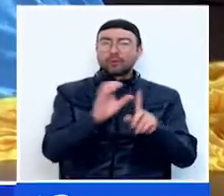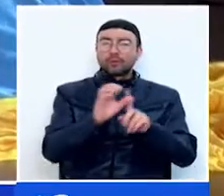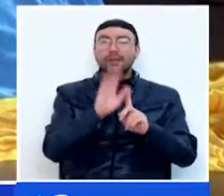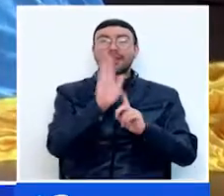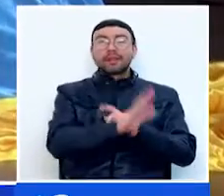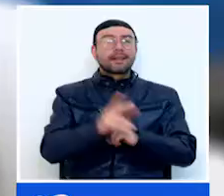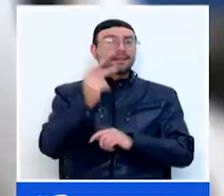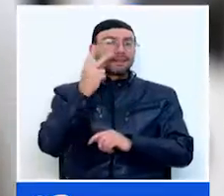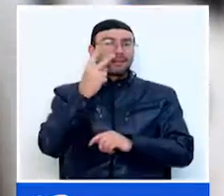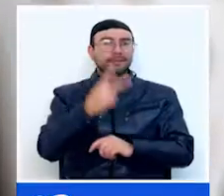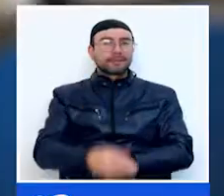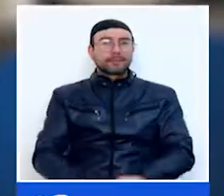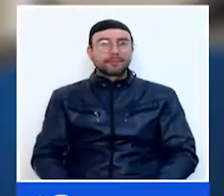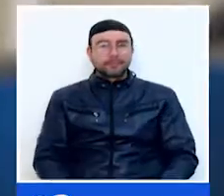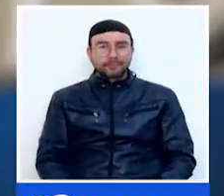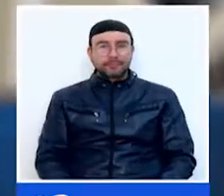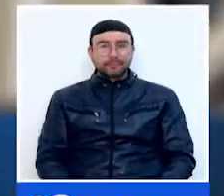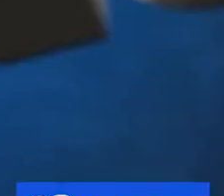Pereira.